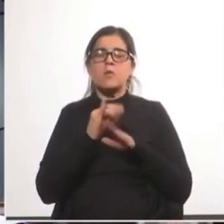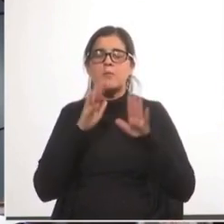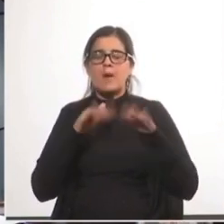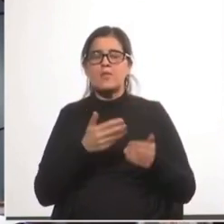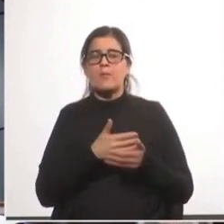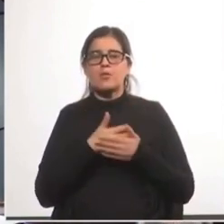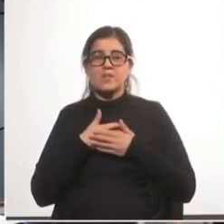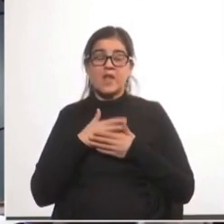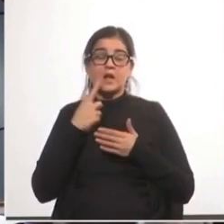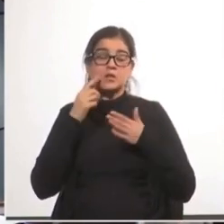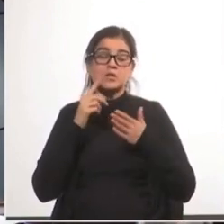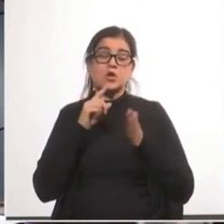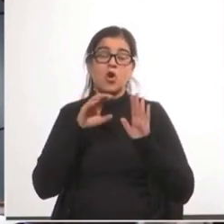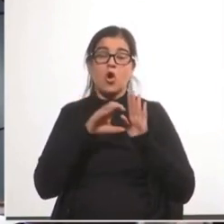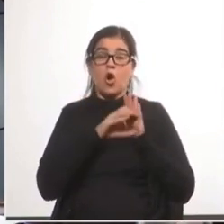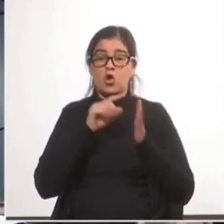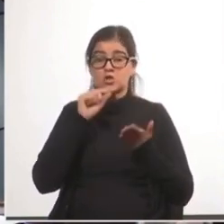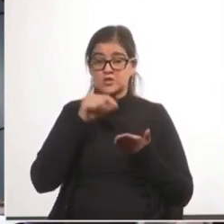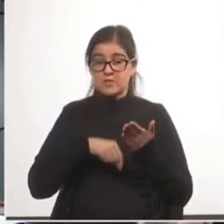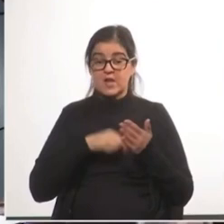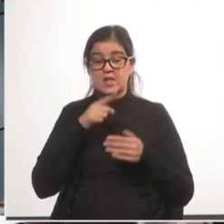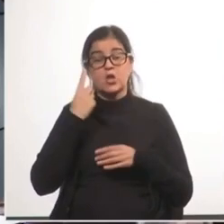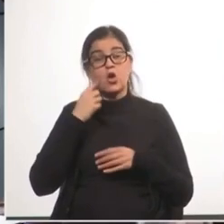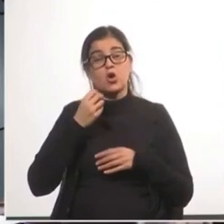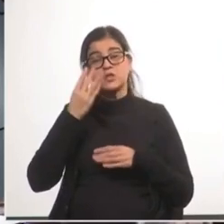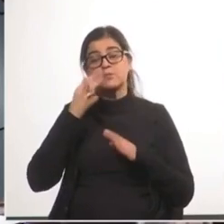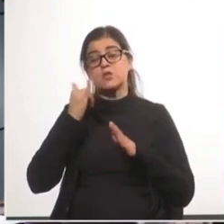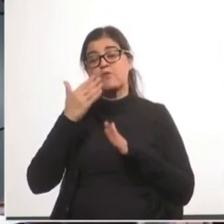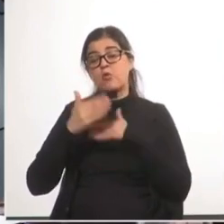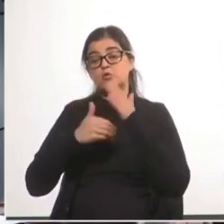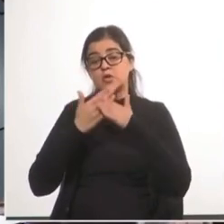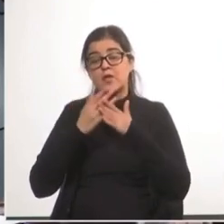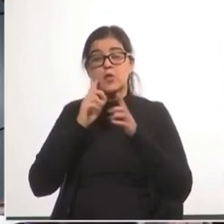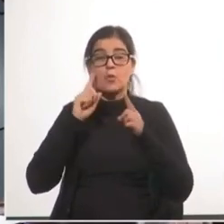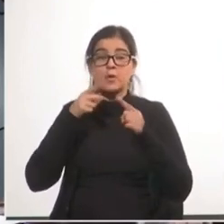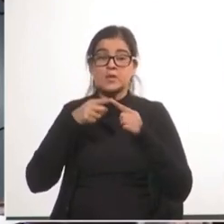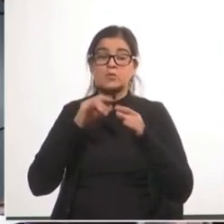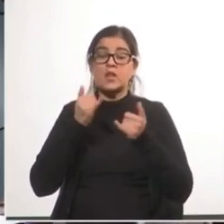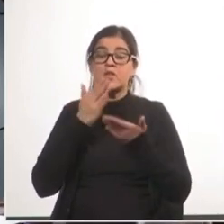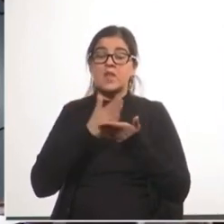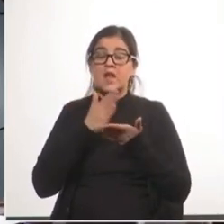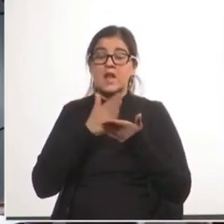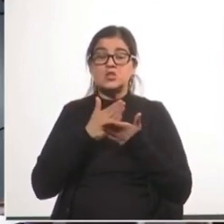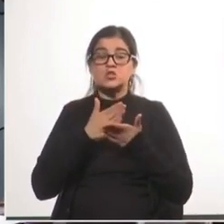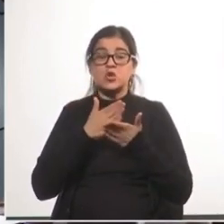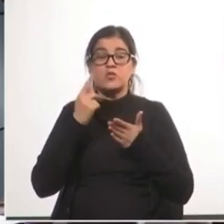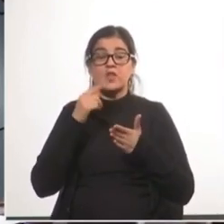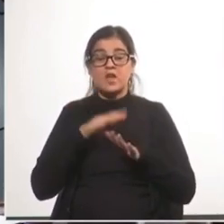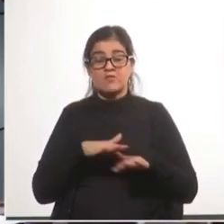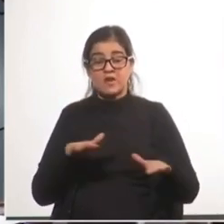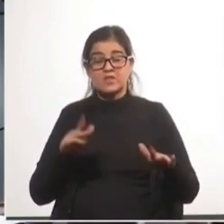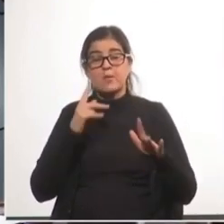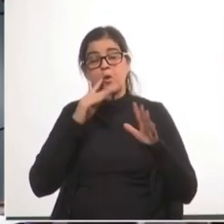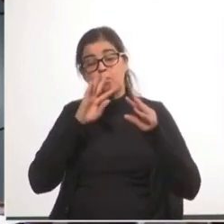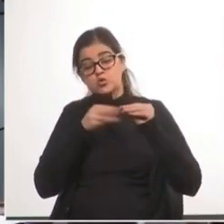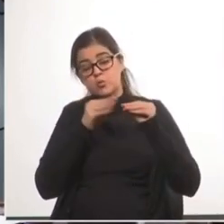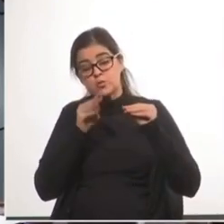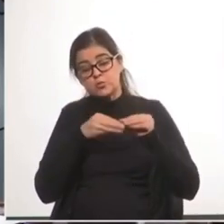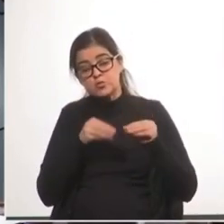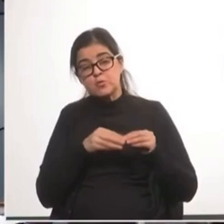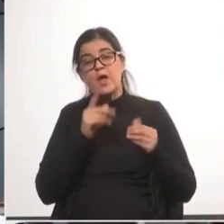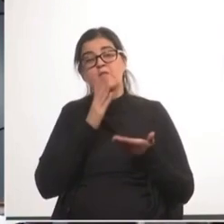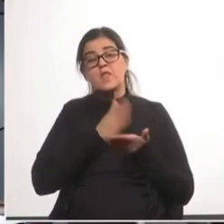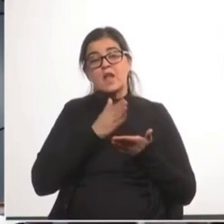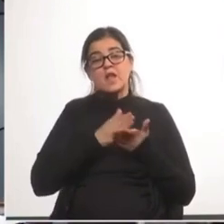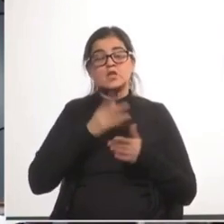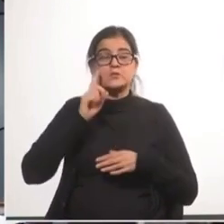Potestad en nuestro Código Civil, cuyo concepto ha evolucionado desde la perspectiva de los derechos de la infancia como el cúmulo de derechos, deberes